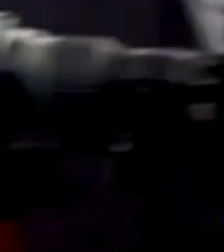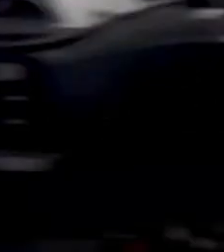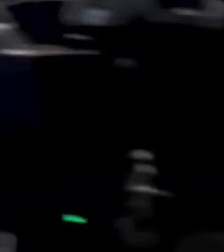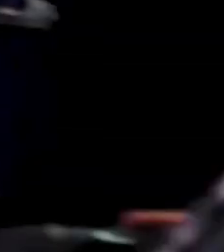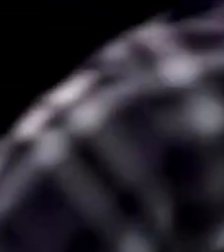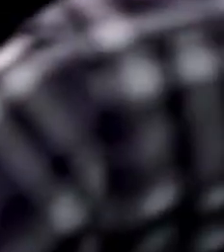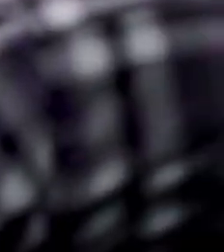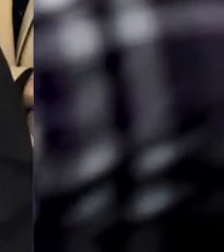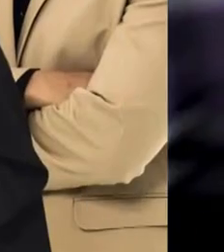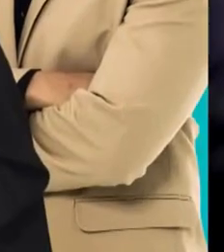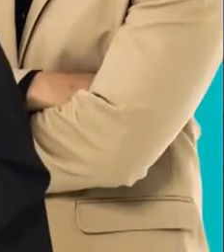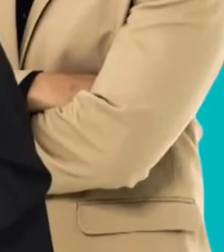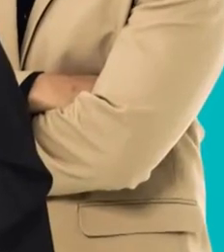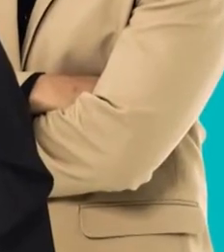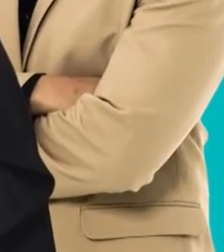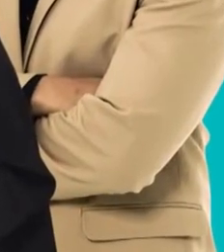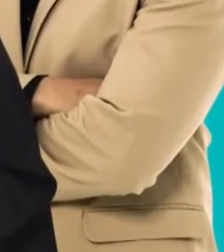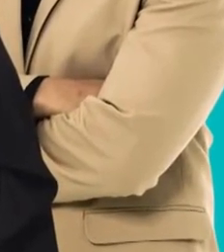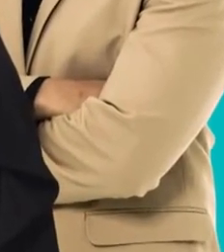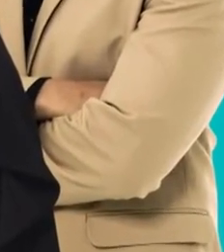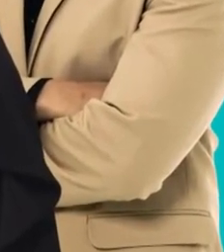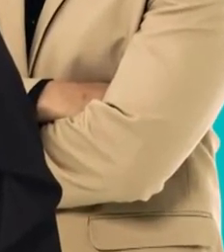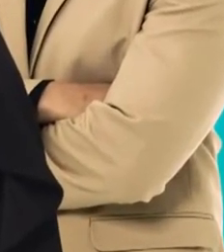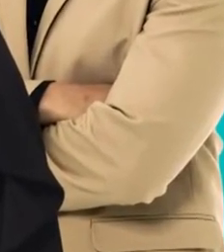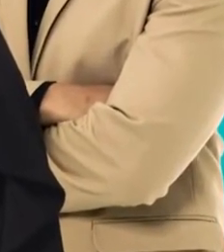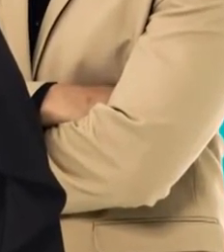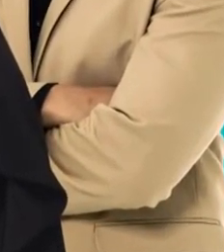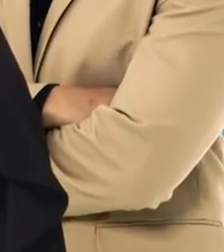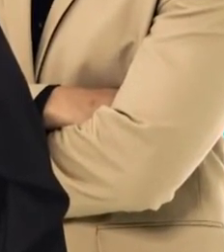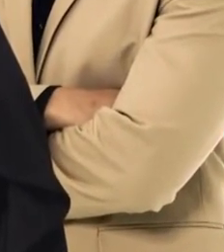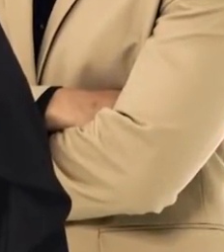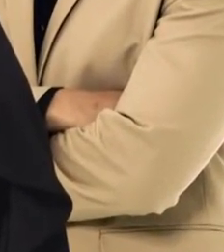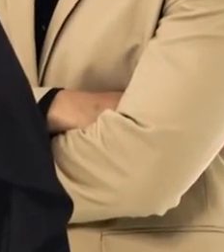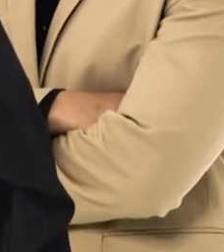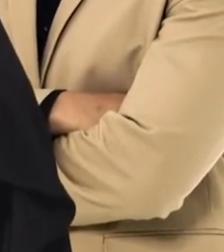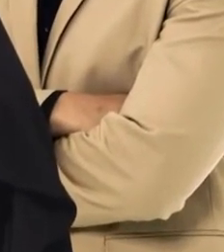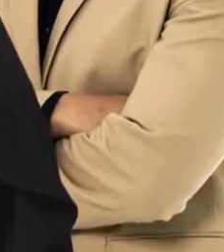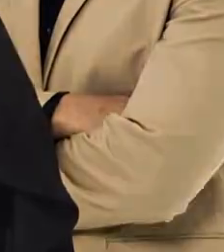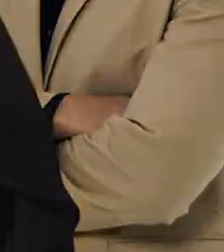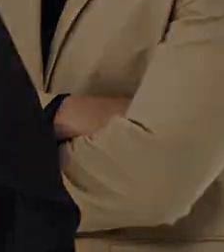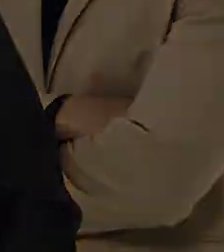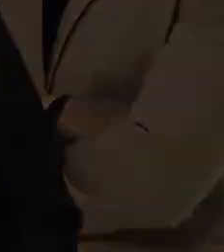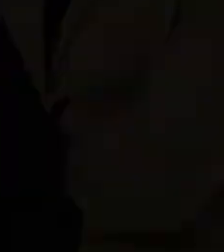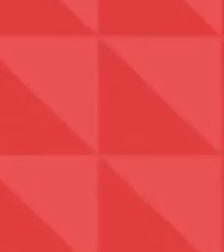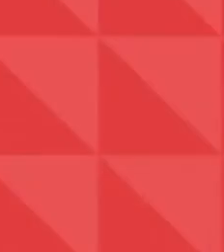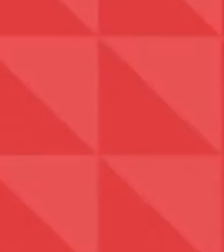Noticias en vivo, los sábados y domingos a las 7 de la noche.